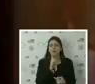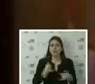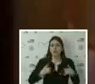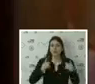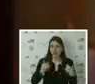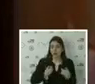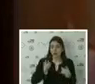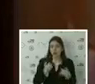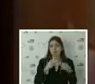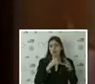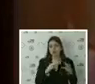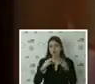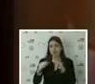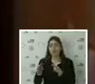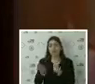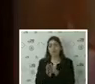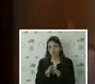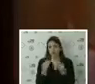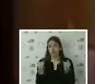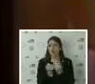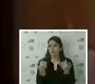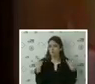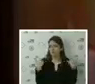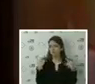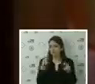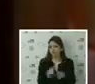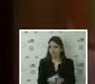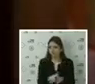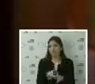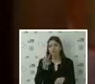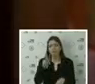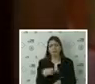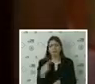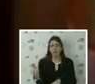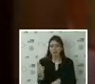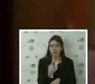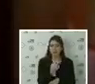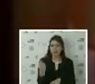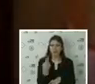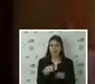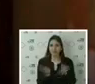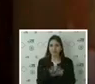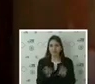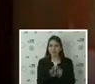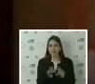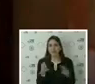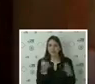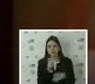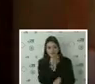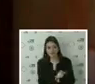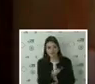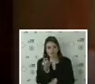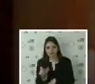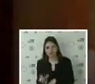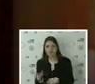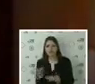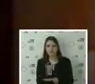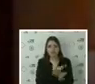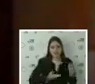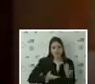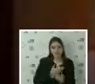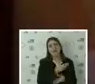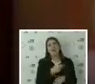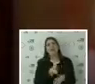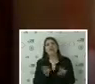del docente. Es necesario subrayar esta necesidad de desarrollar el perfil de la creatividad y la empatía en todos